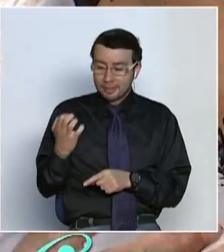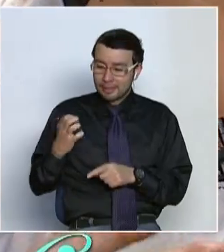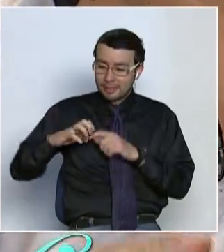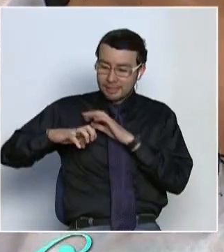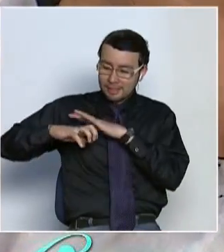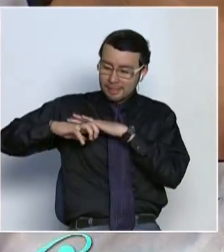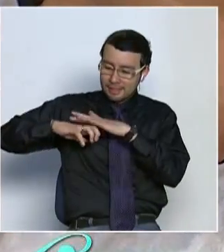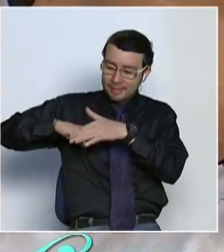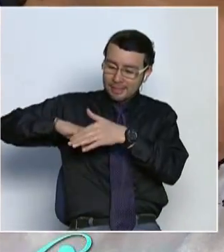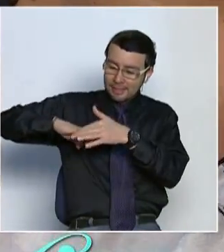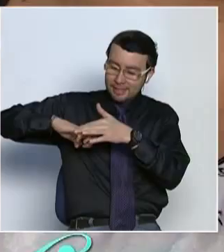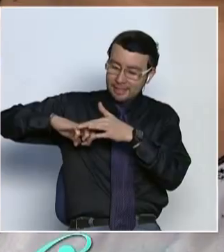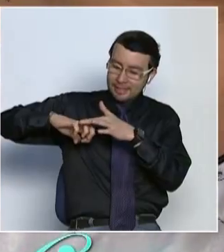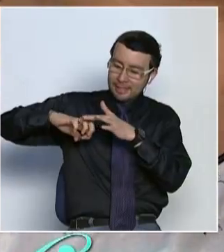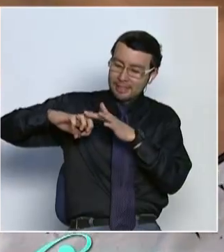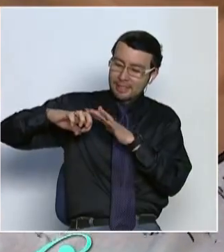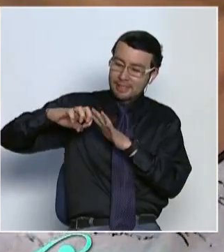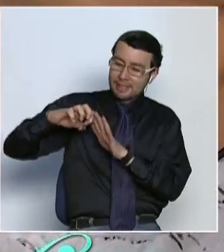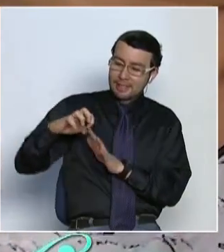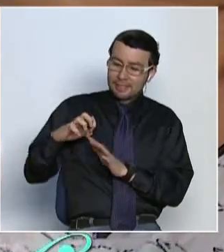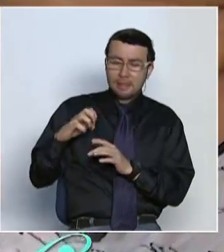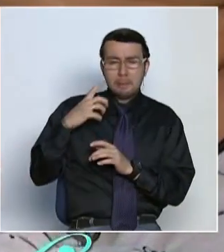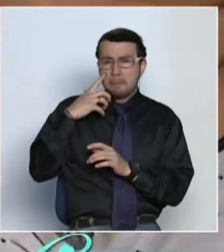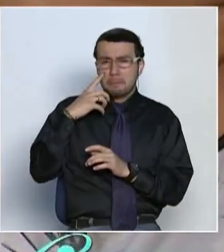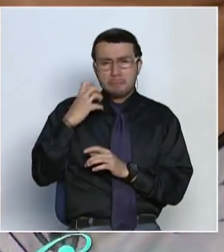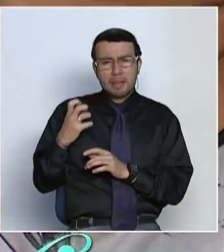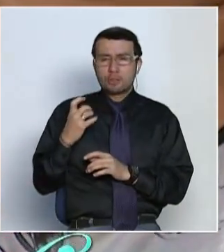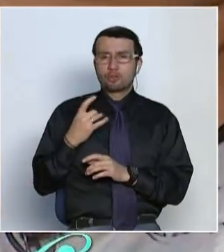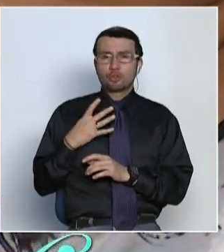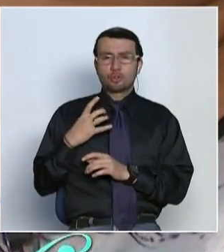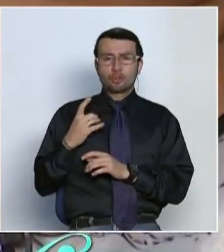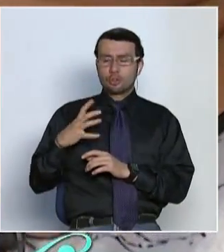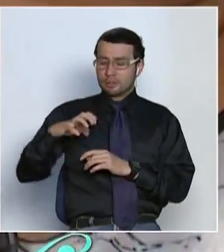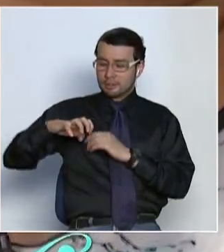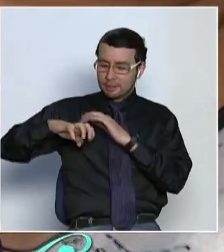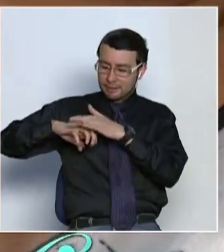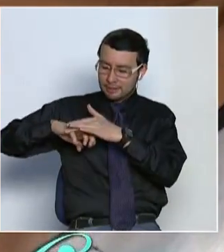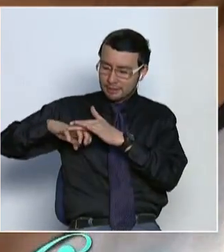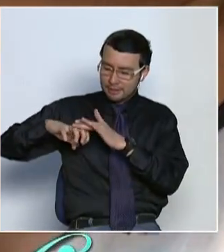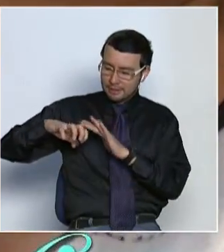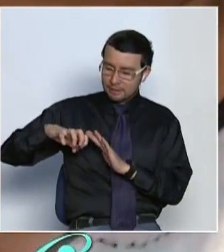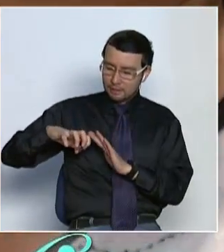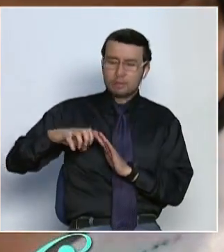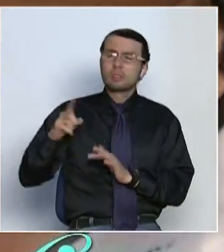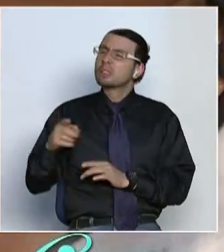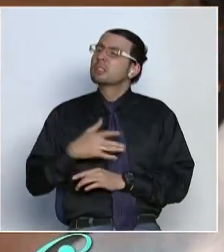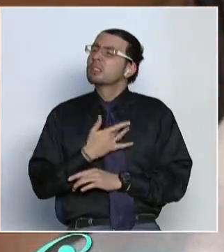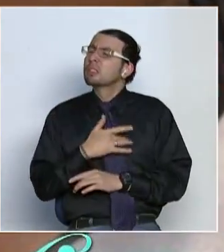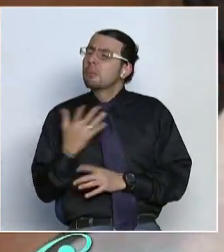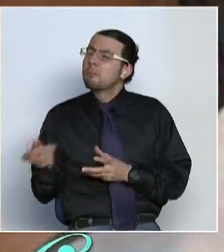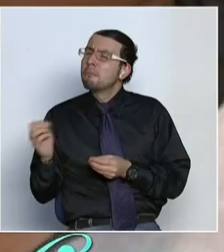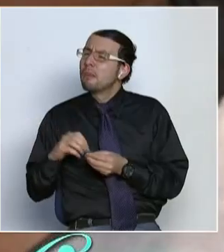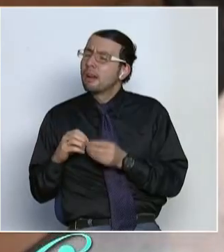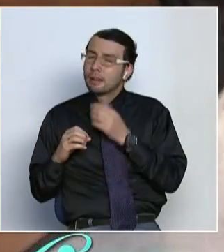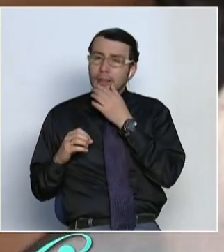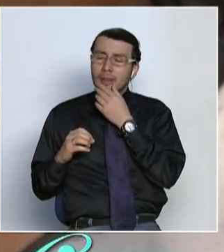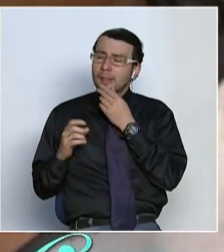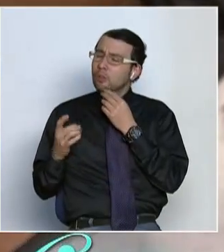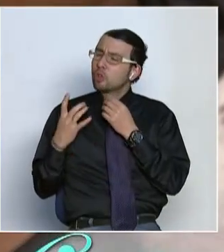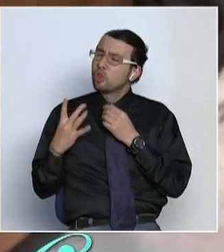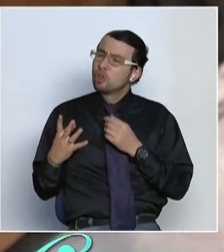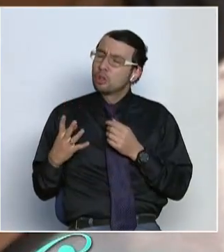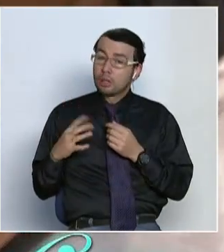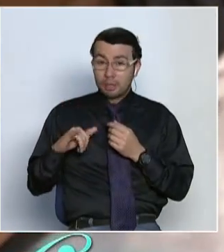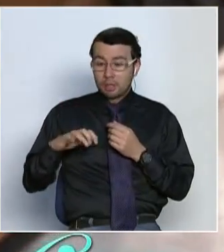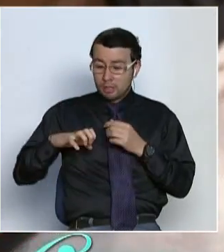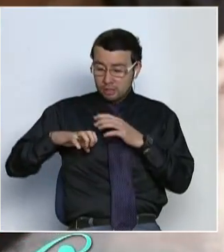le dolían. Estas de la mitad. Sí. ¿Y qué más sentía en la manito? Entonces, ¿le dolía esto? ¿Qué más? Y se me